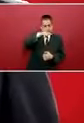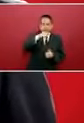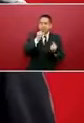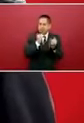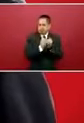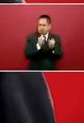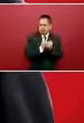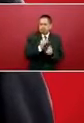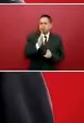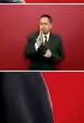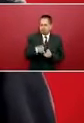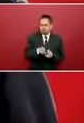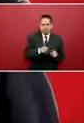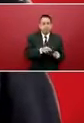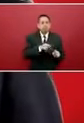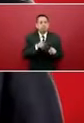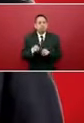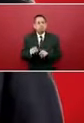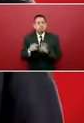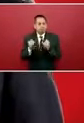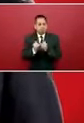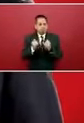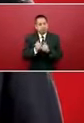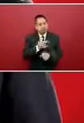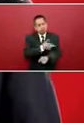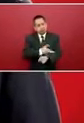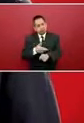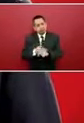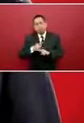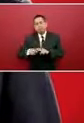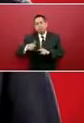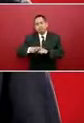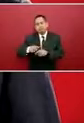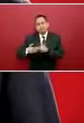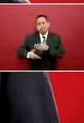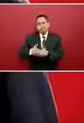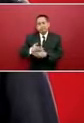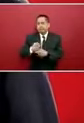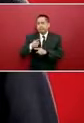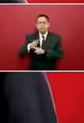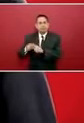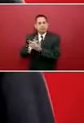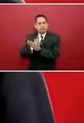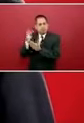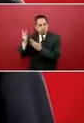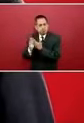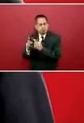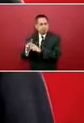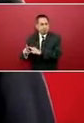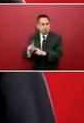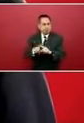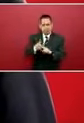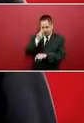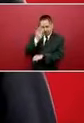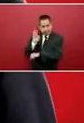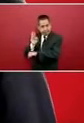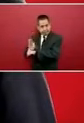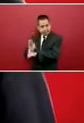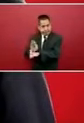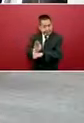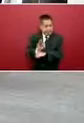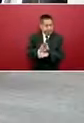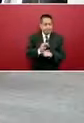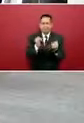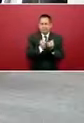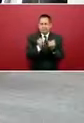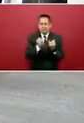tengamos definidos todos los procedimientos de todos los programas de bienestar.